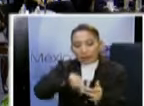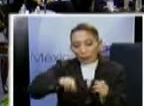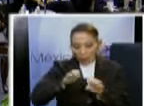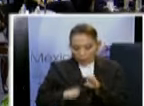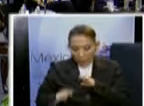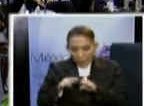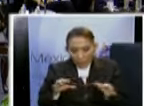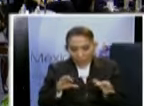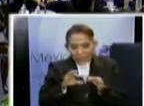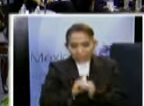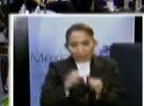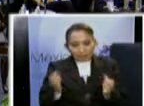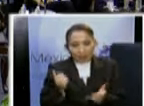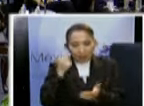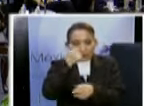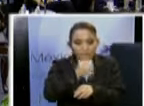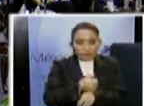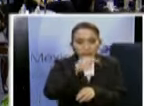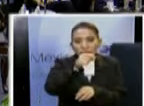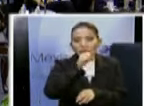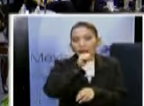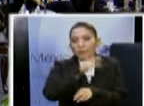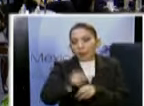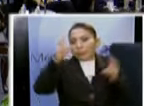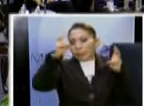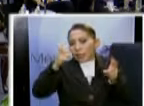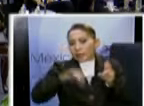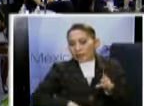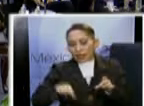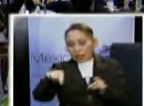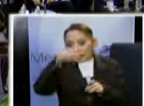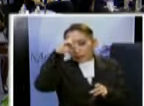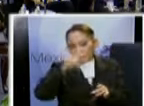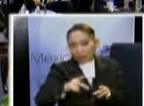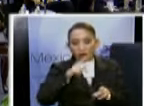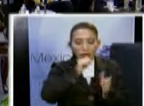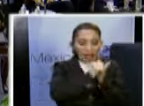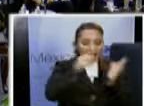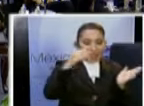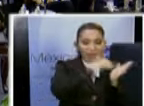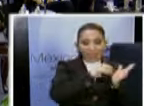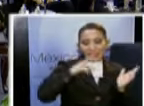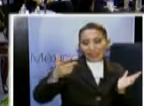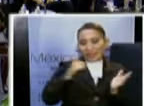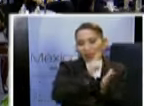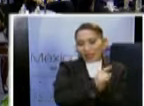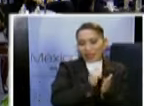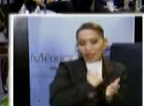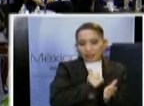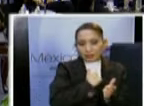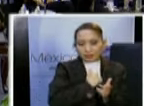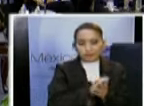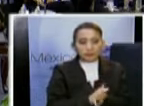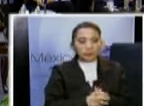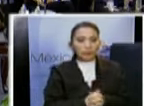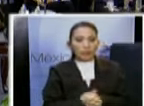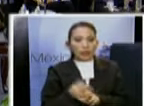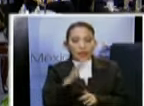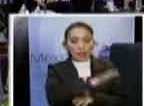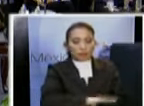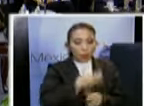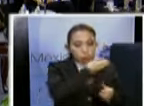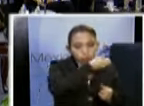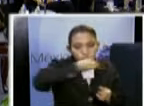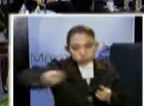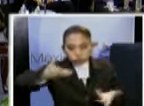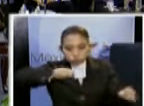embajada en el posicionamiento e impulso de los temas de interés para México en la agenda legislativa de Canadá. En un marco de coordinación